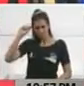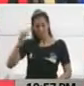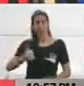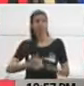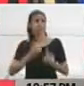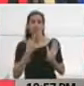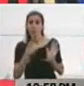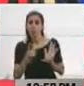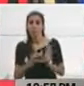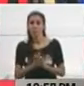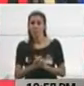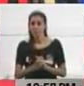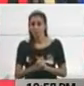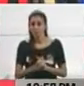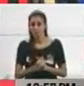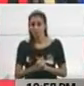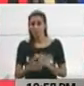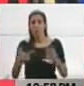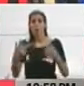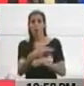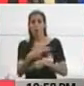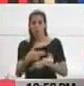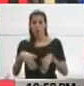dijo? Va fuera del aire este programa.